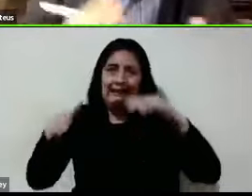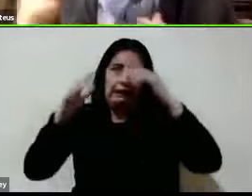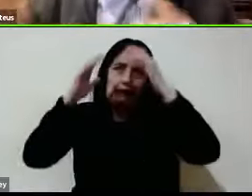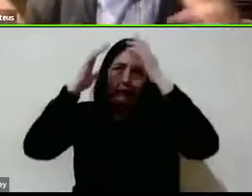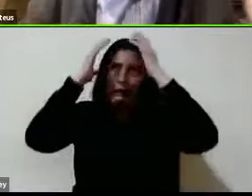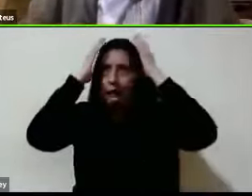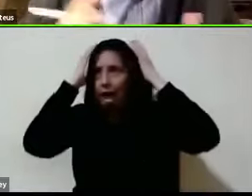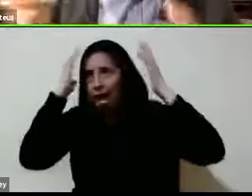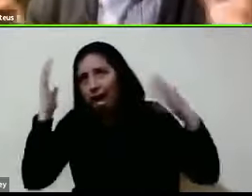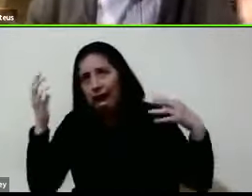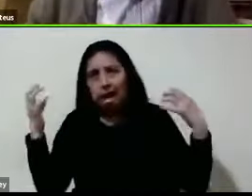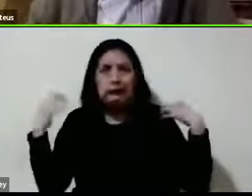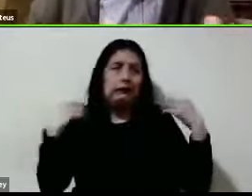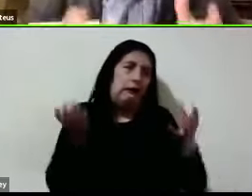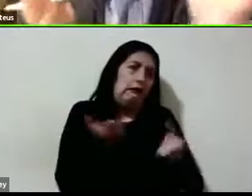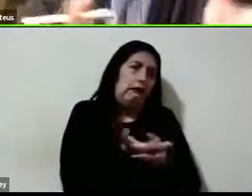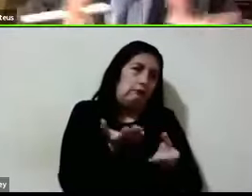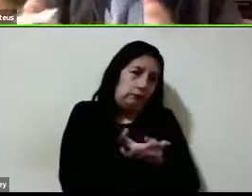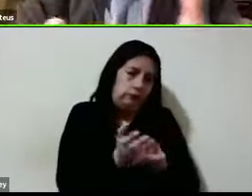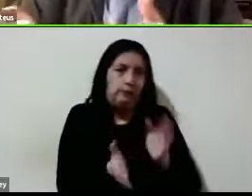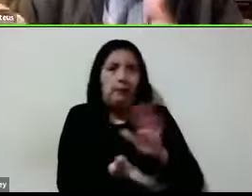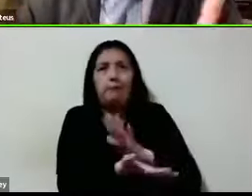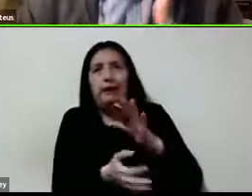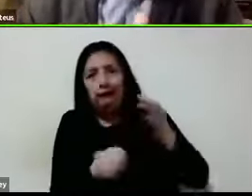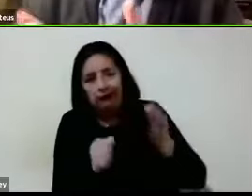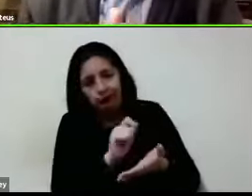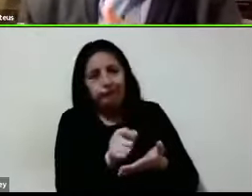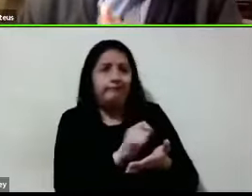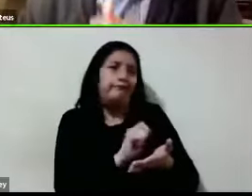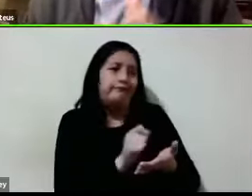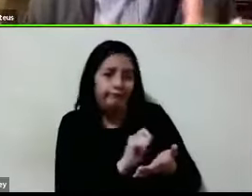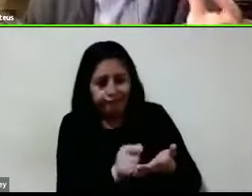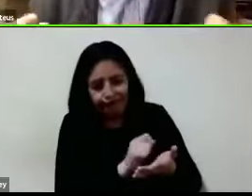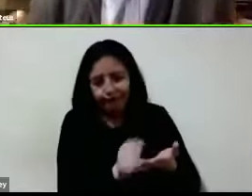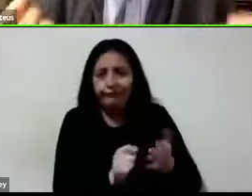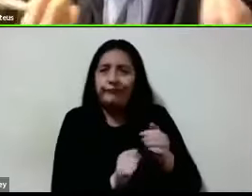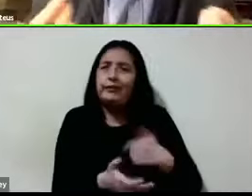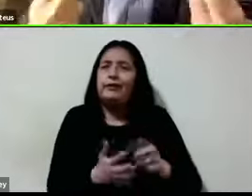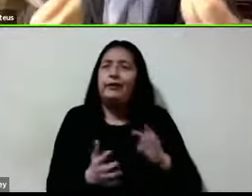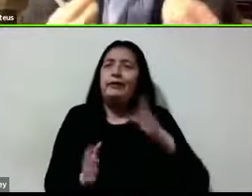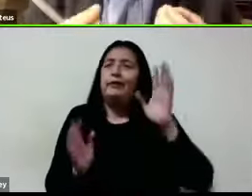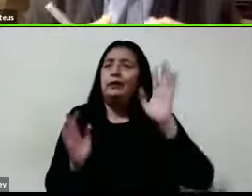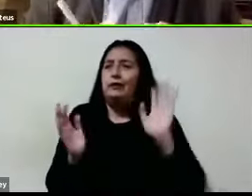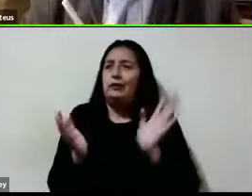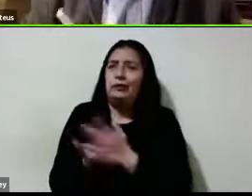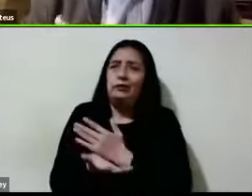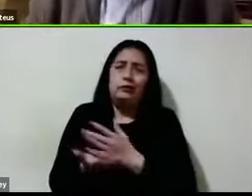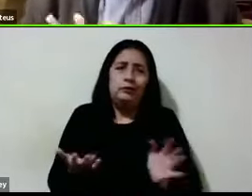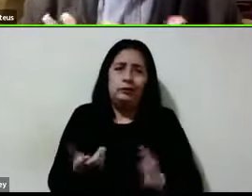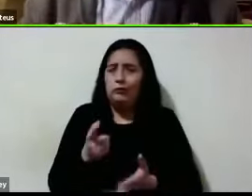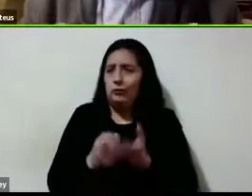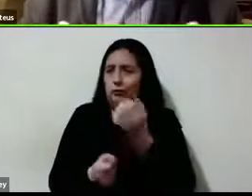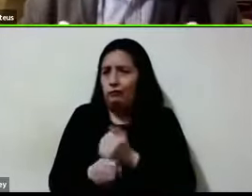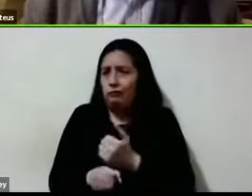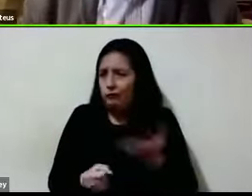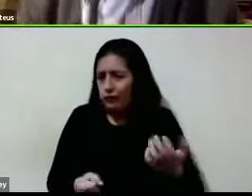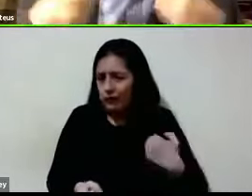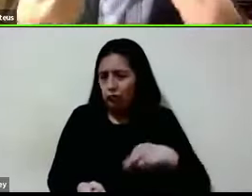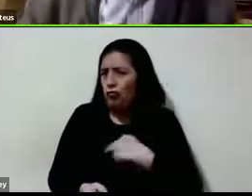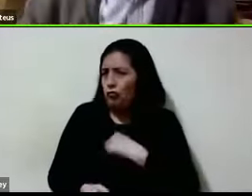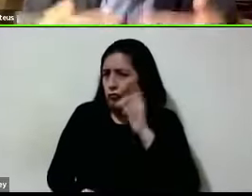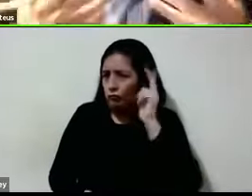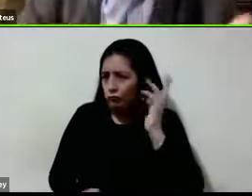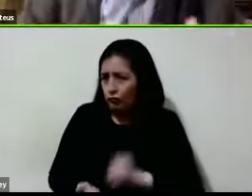cuestiones administrativas, burocráticas, de tener que llenar también nosotros mismos papeles y no se confía necesariamente en nosotros